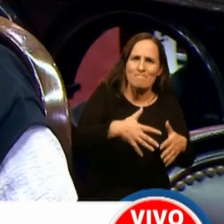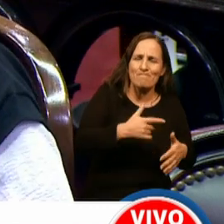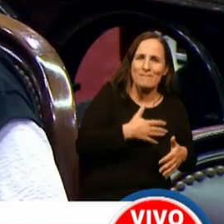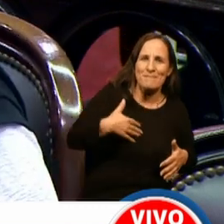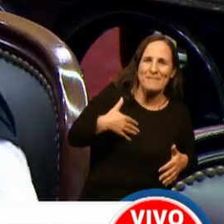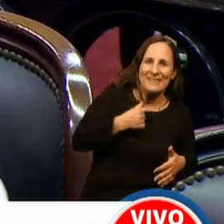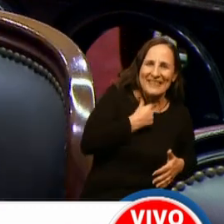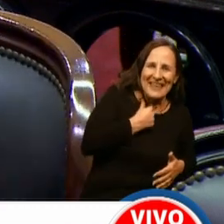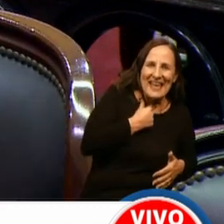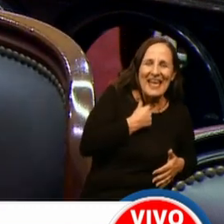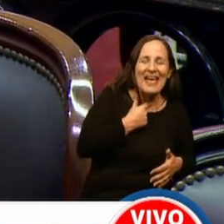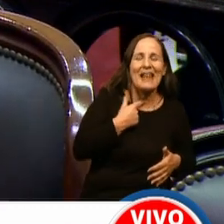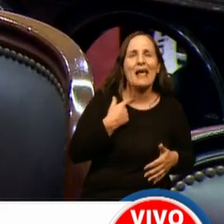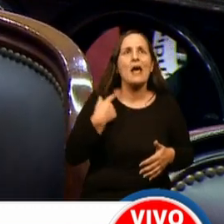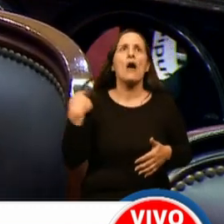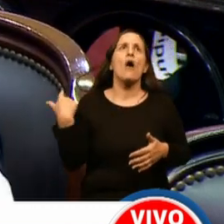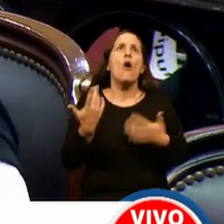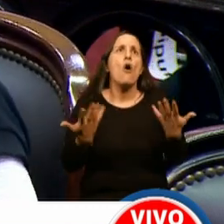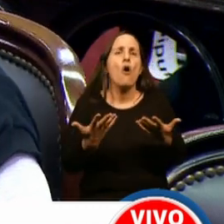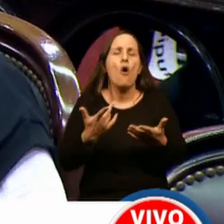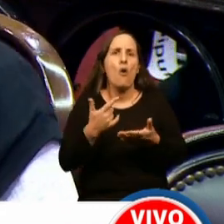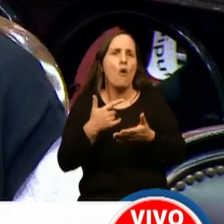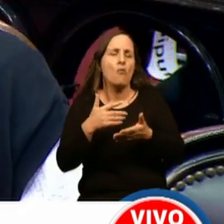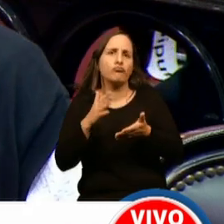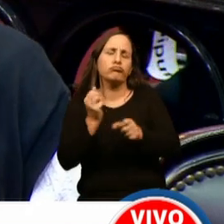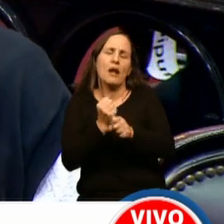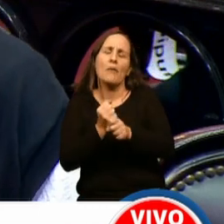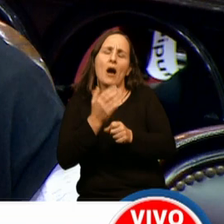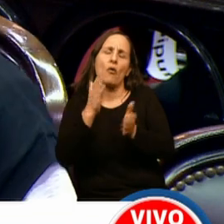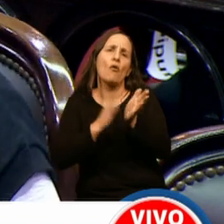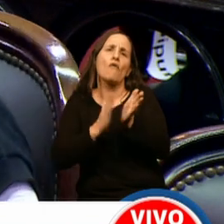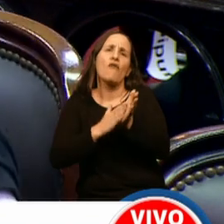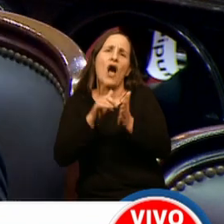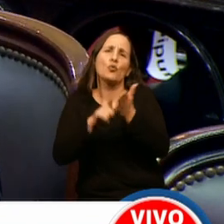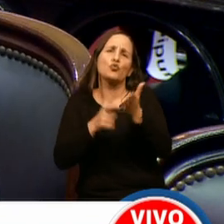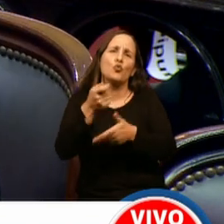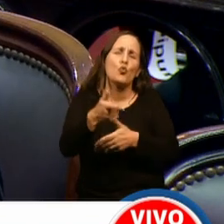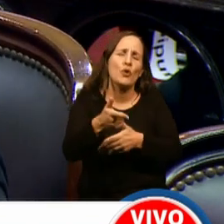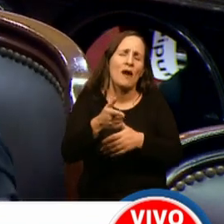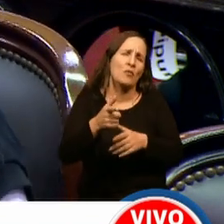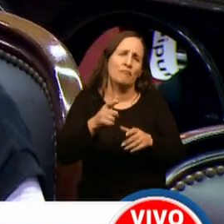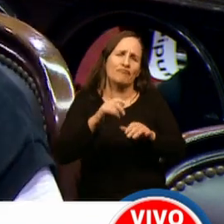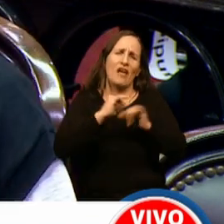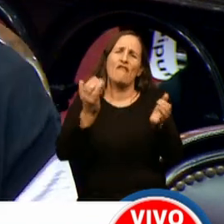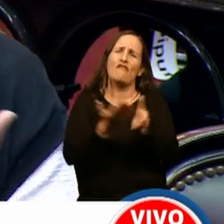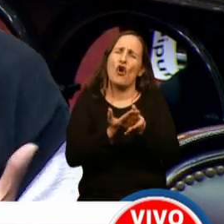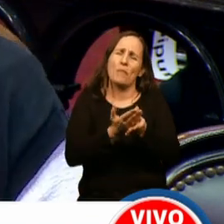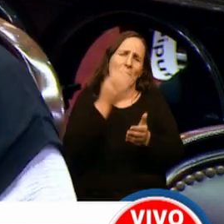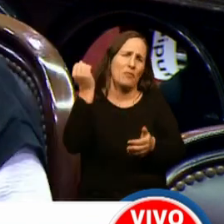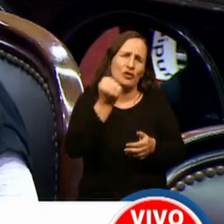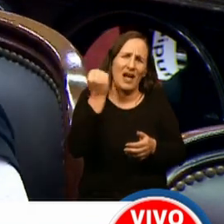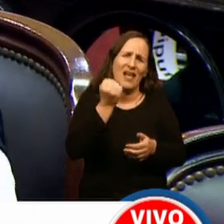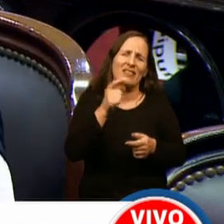las dificultades que tienen para poder facturar su trabajo nos dejaban un informe muy importante donde